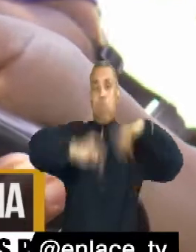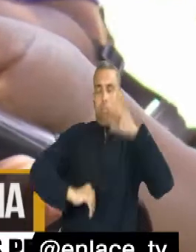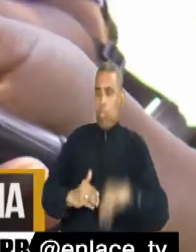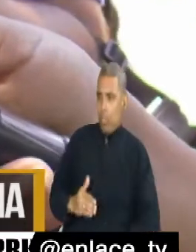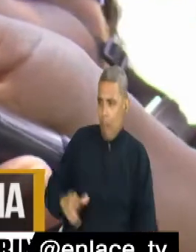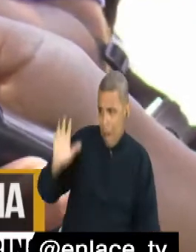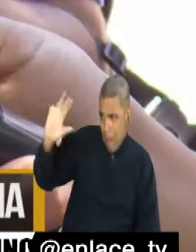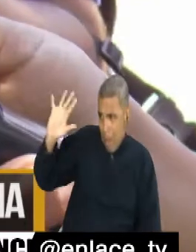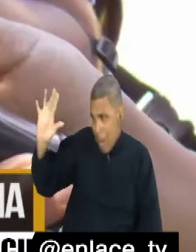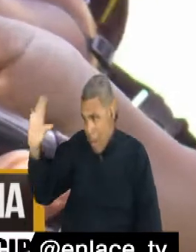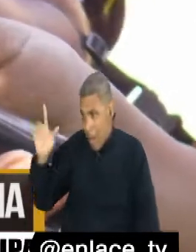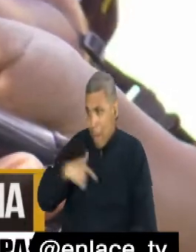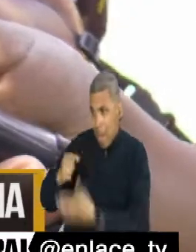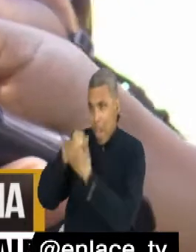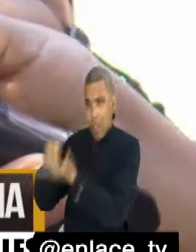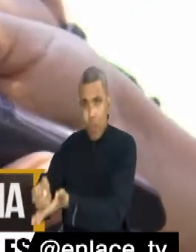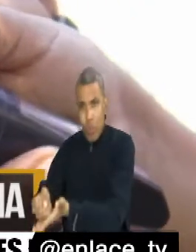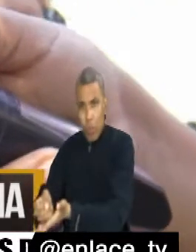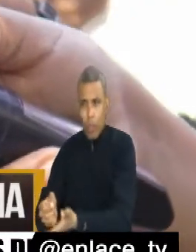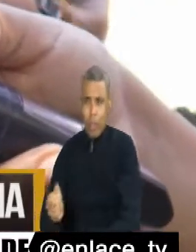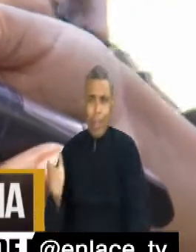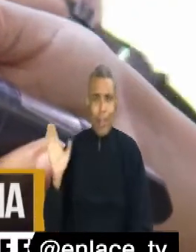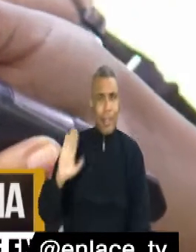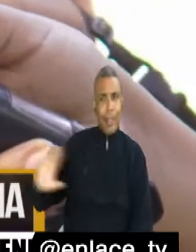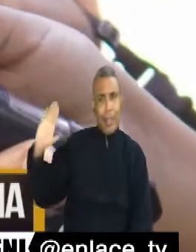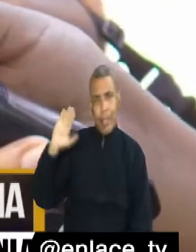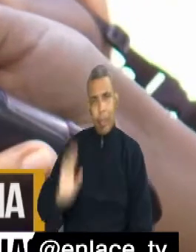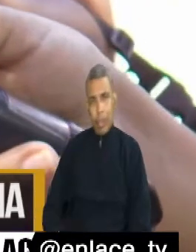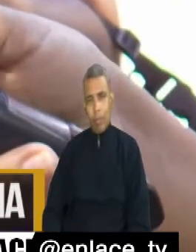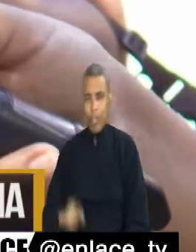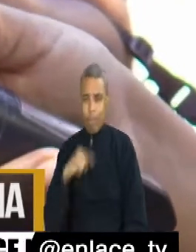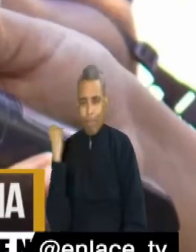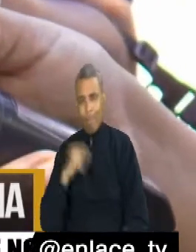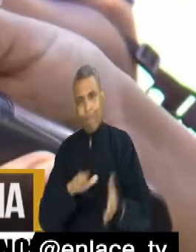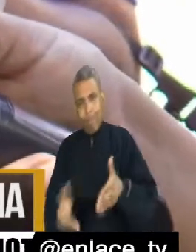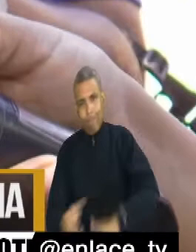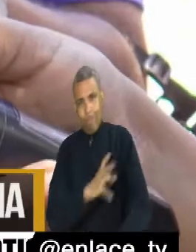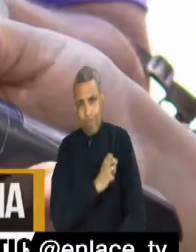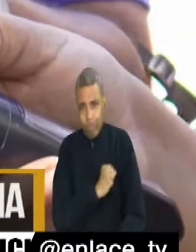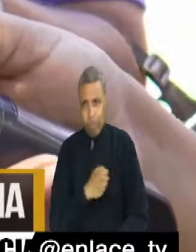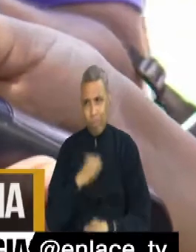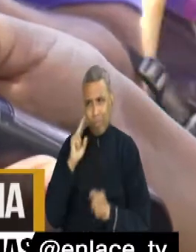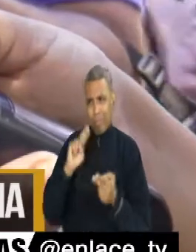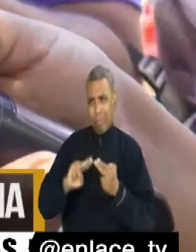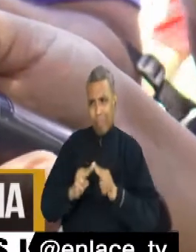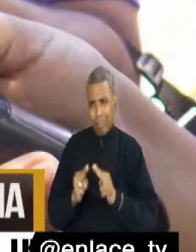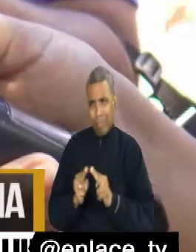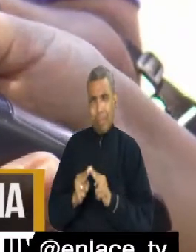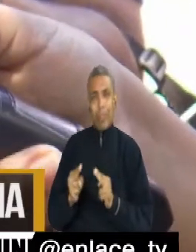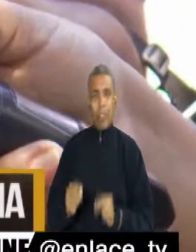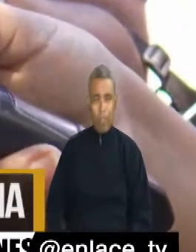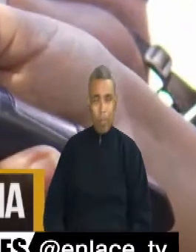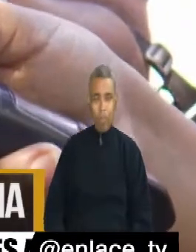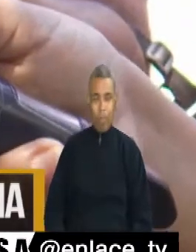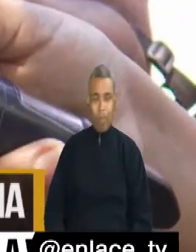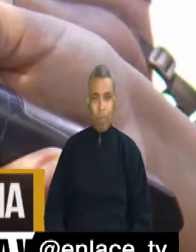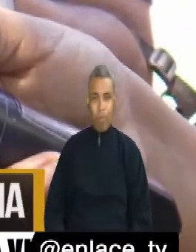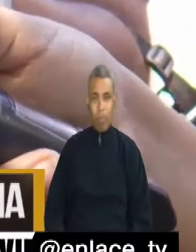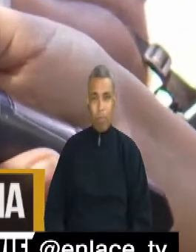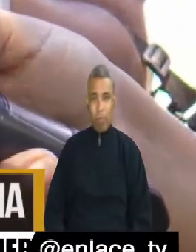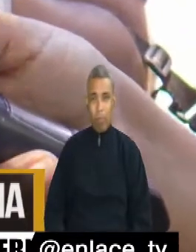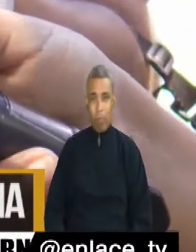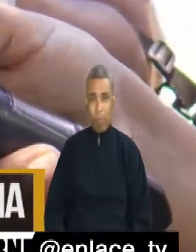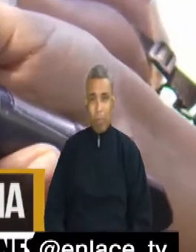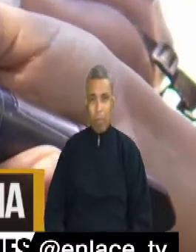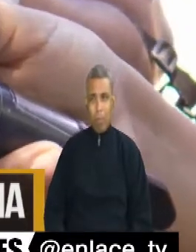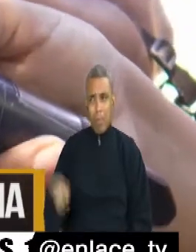el barrio, muy formal, es que una pérdida ahí, y el pilar de la casa de la casa